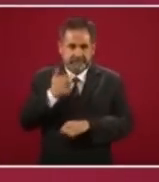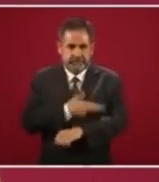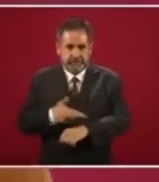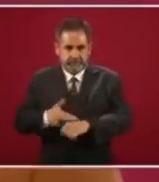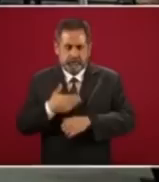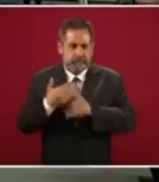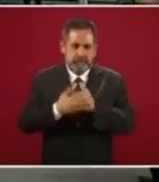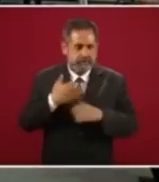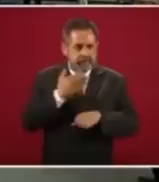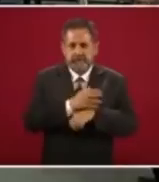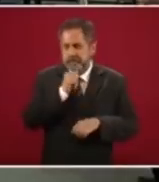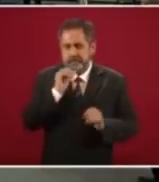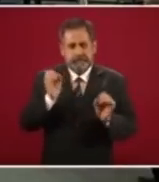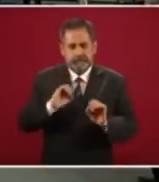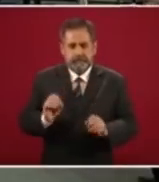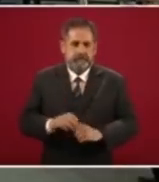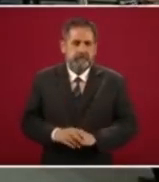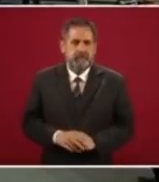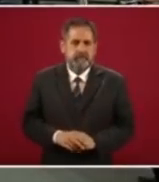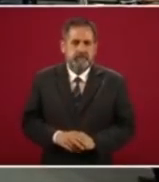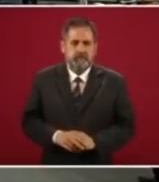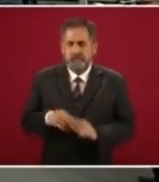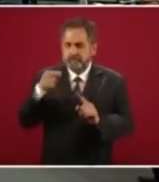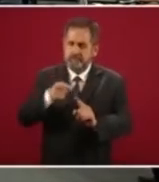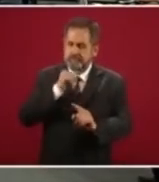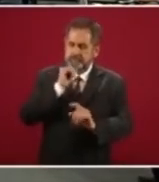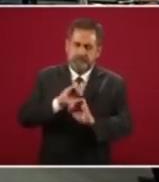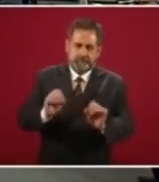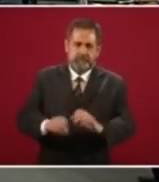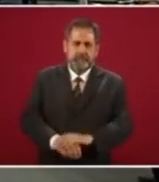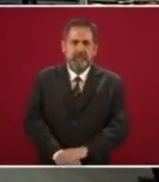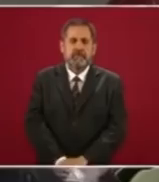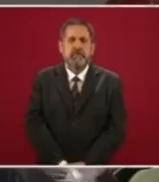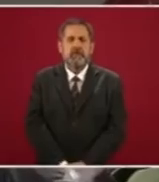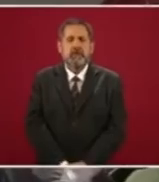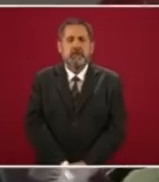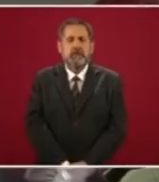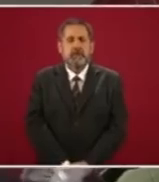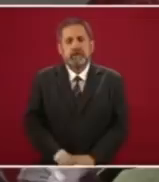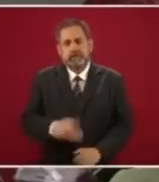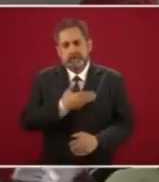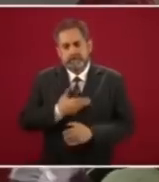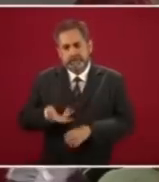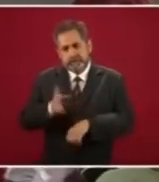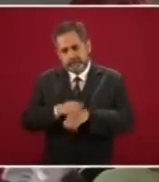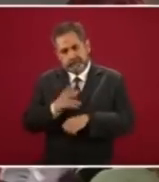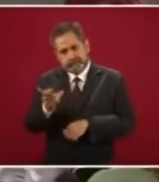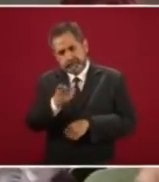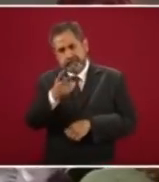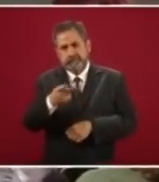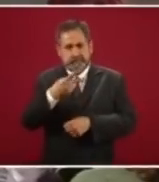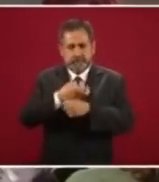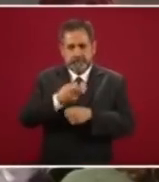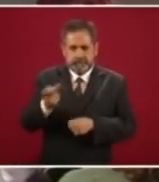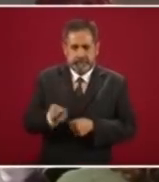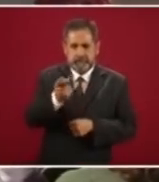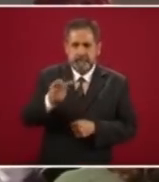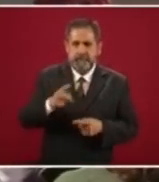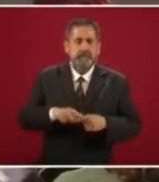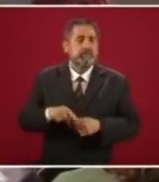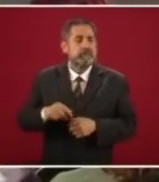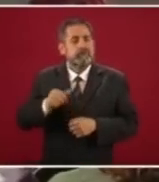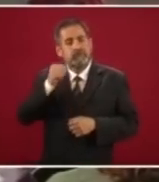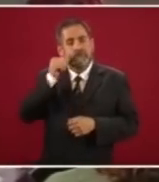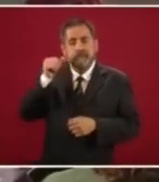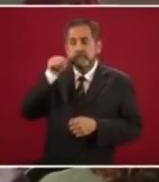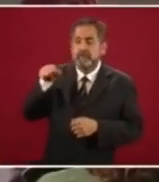procedimiento con ese tema. Presidente, mi segunda pregunta es, ayer la presidenta